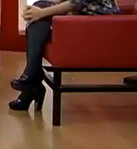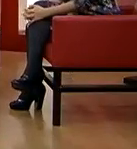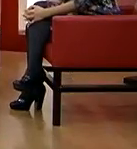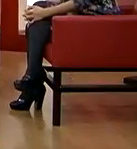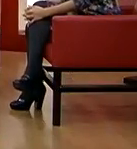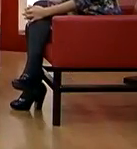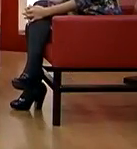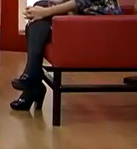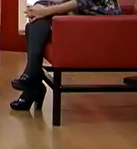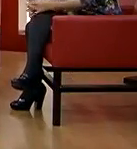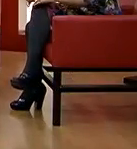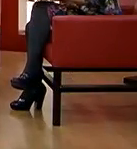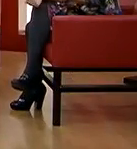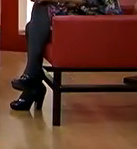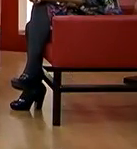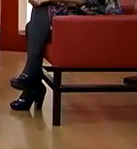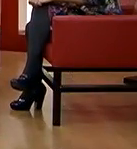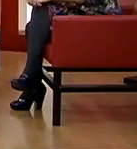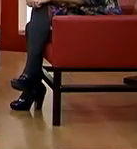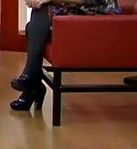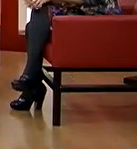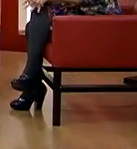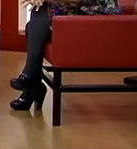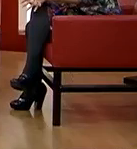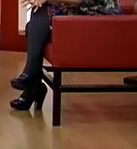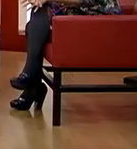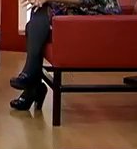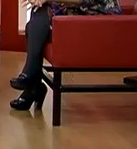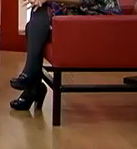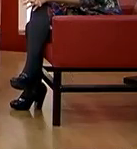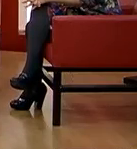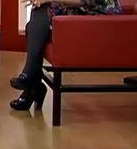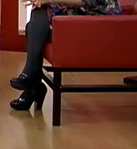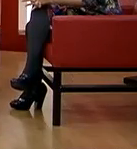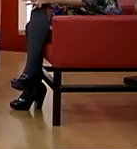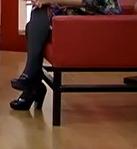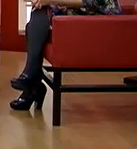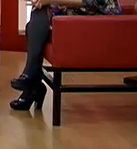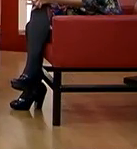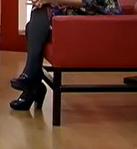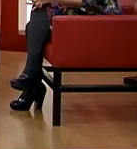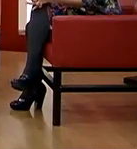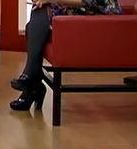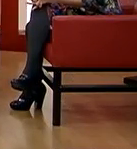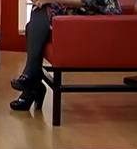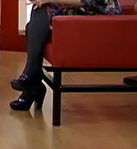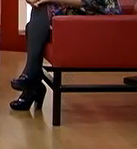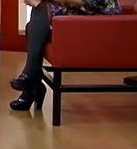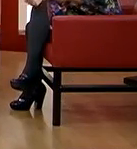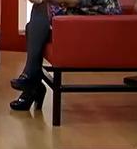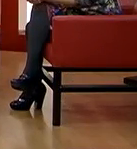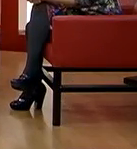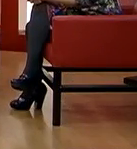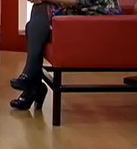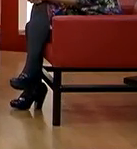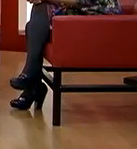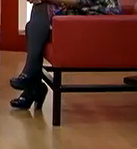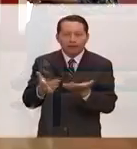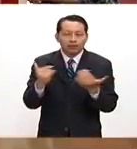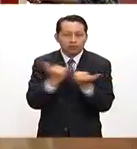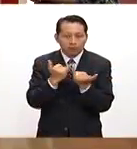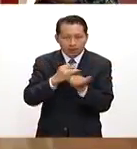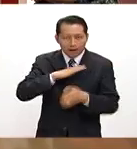Gracias por acompañarnos, que pasen una excelente mitad de semana. Mañana tenemos otra cita a las 6:30. Mientras tanto, muchas gracias a